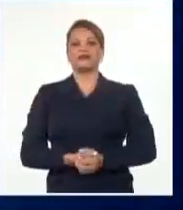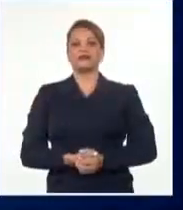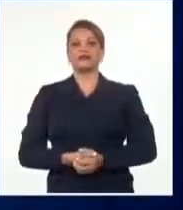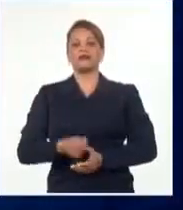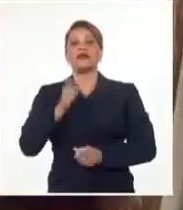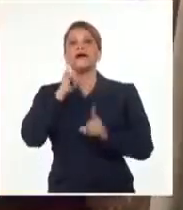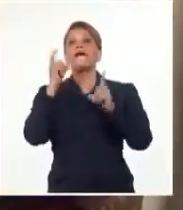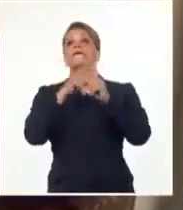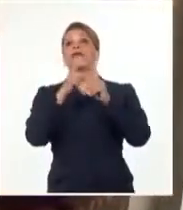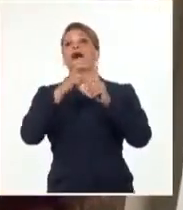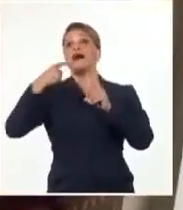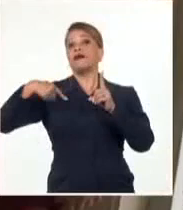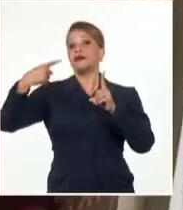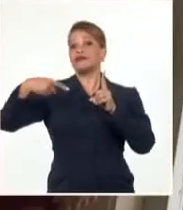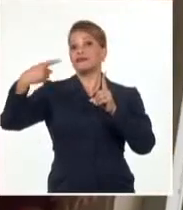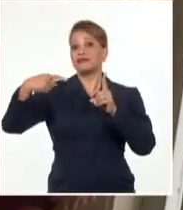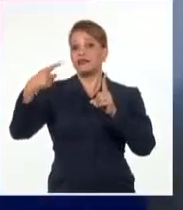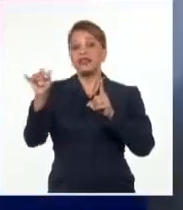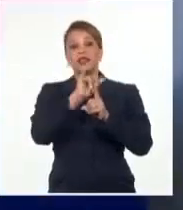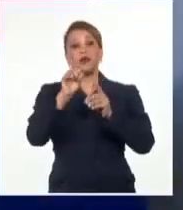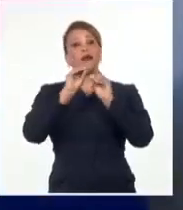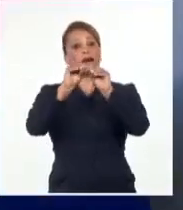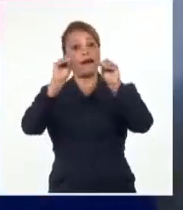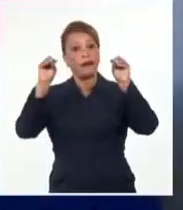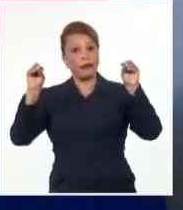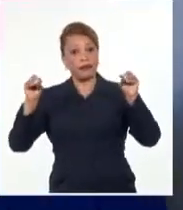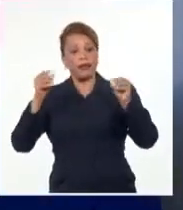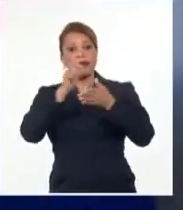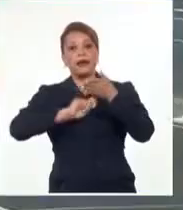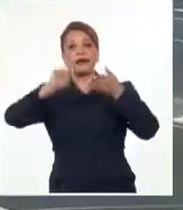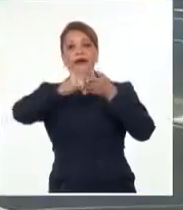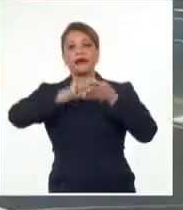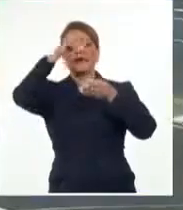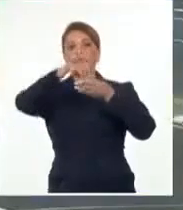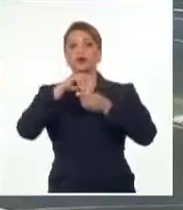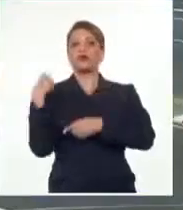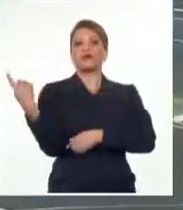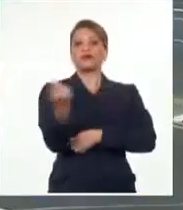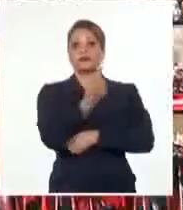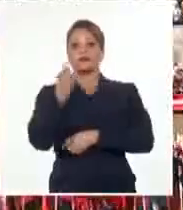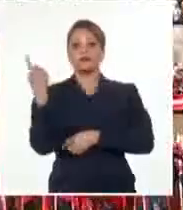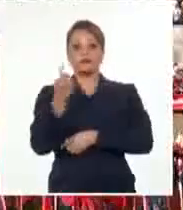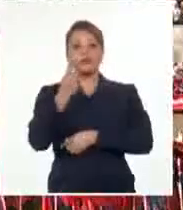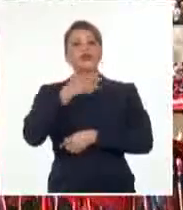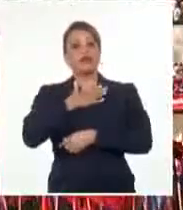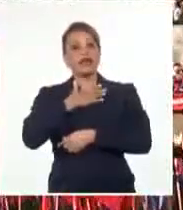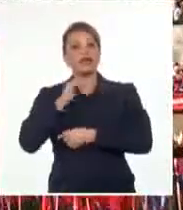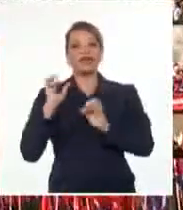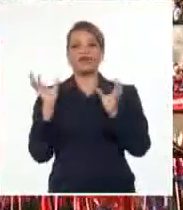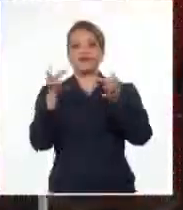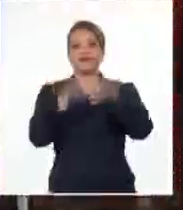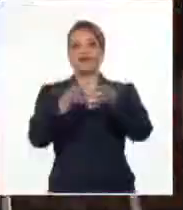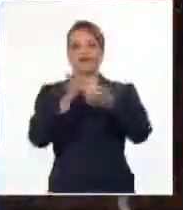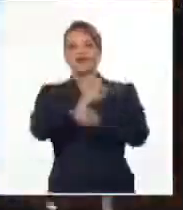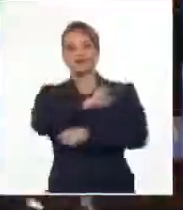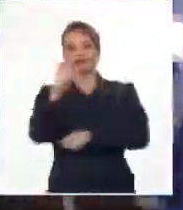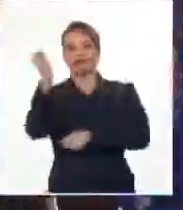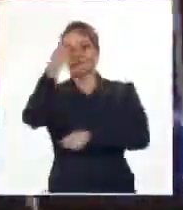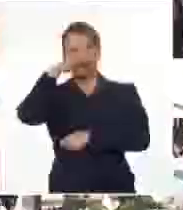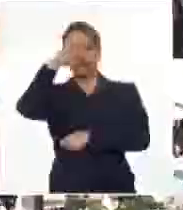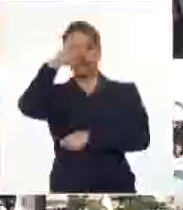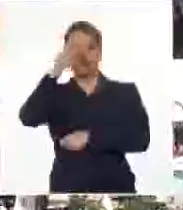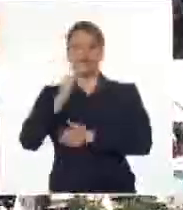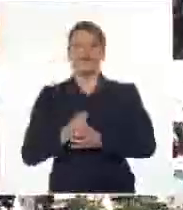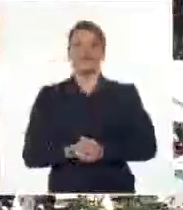Palabras que trascienden y también alertan. El voto por todos abraza a las martianas fuerzas